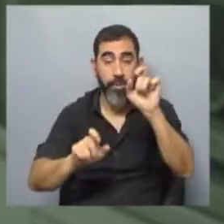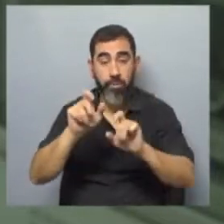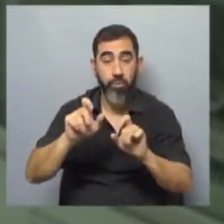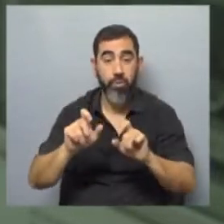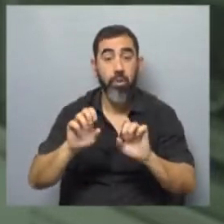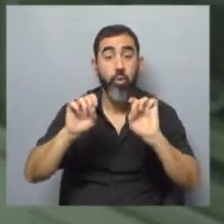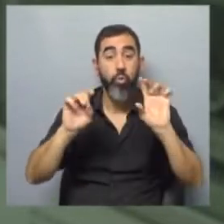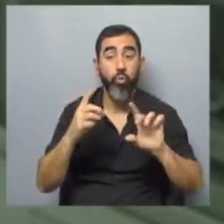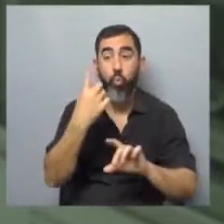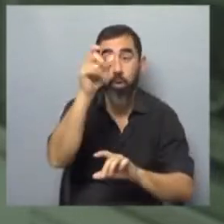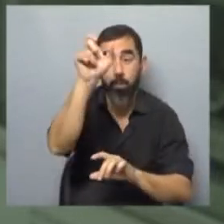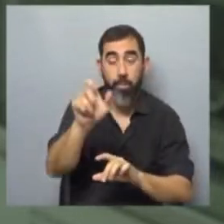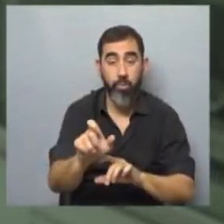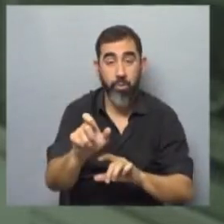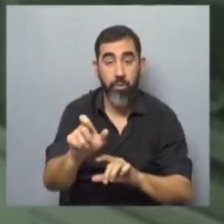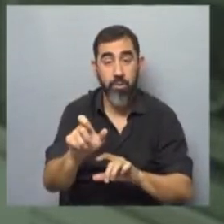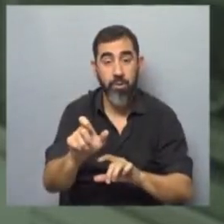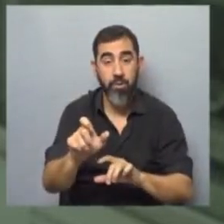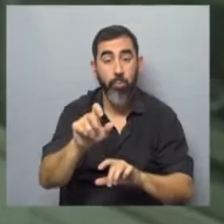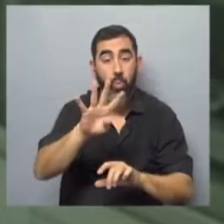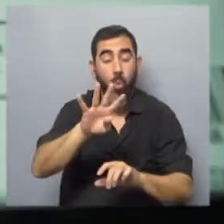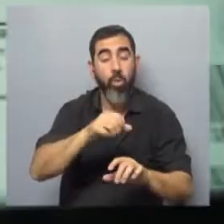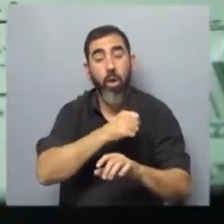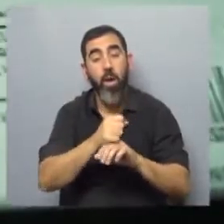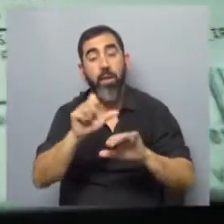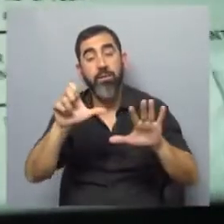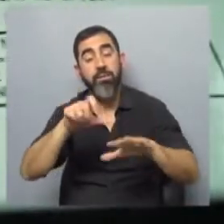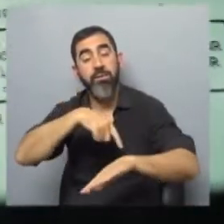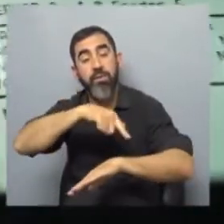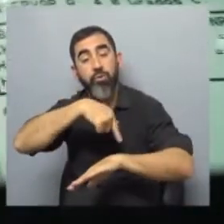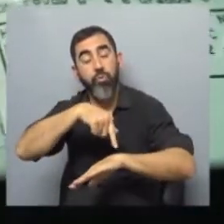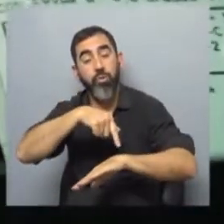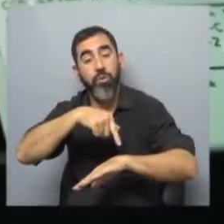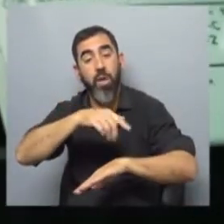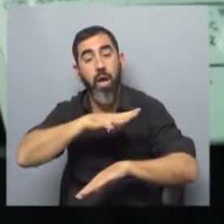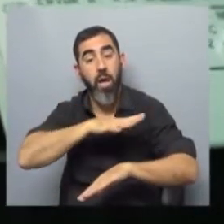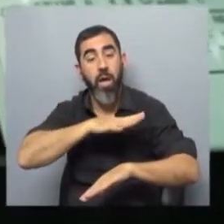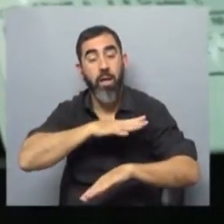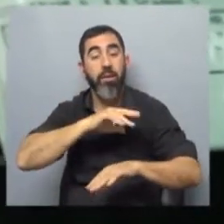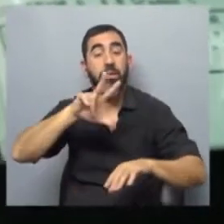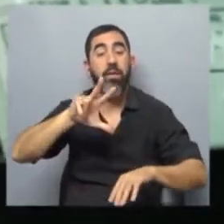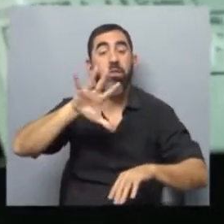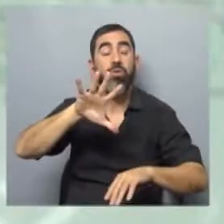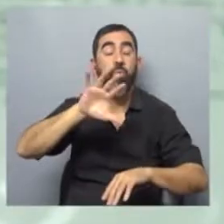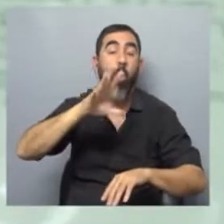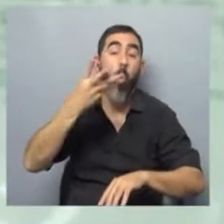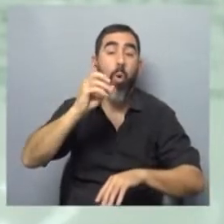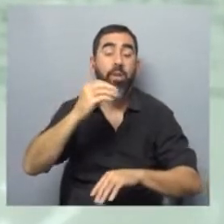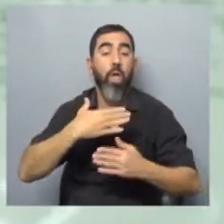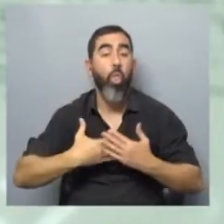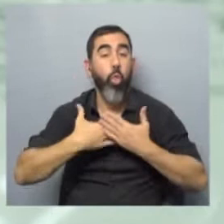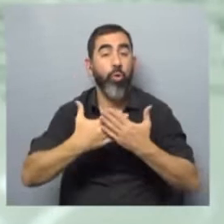un solo paciente en un periodo de 4 a 6 horas de atención se lleva el equivalente de 35 a 40